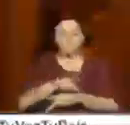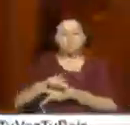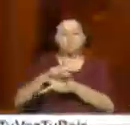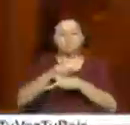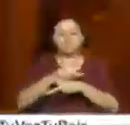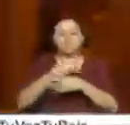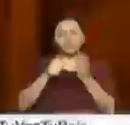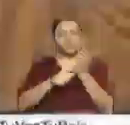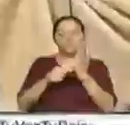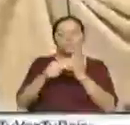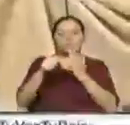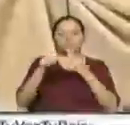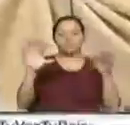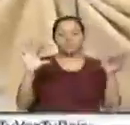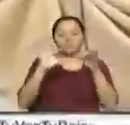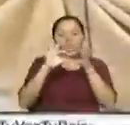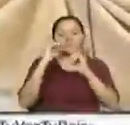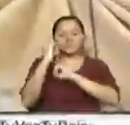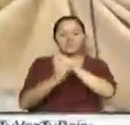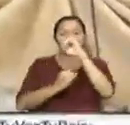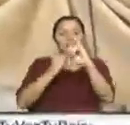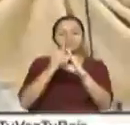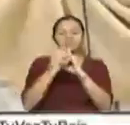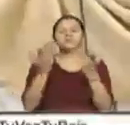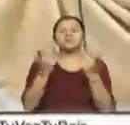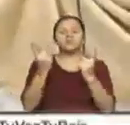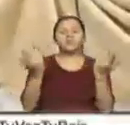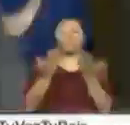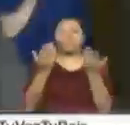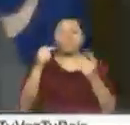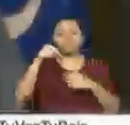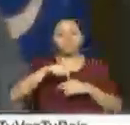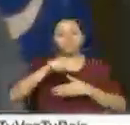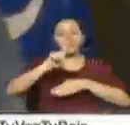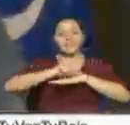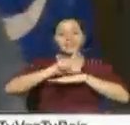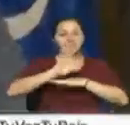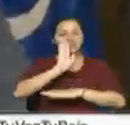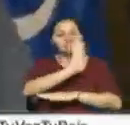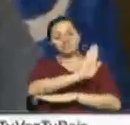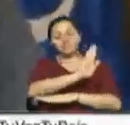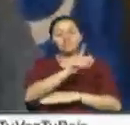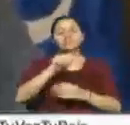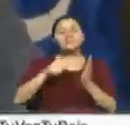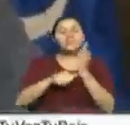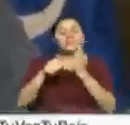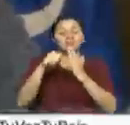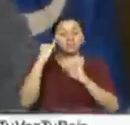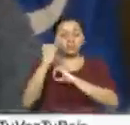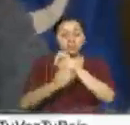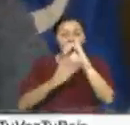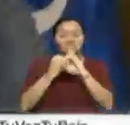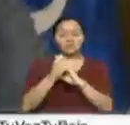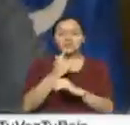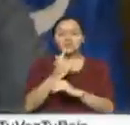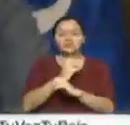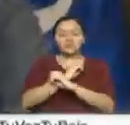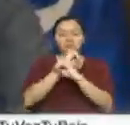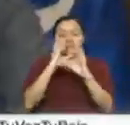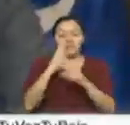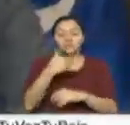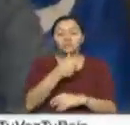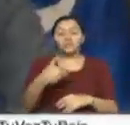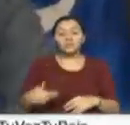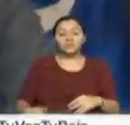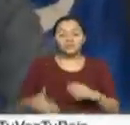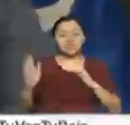de Ministros de Relaciones Exteriores que se desarrolló en Lima, Perú. En este marco, el canciller Guillaume Long afirmó que la presidencia